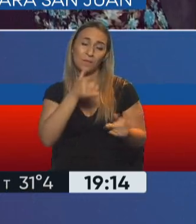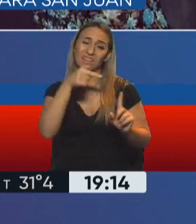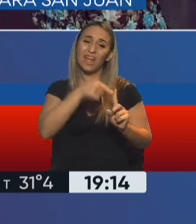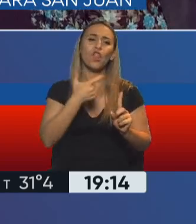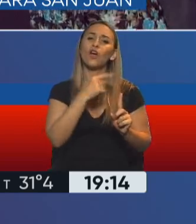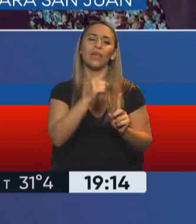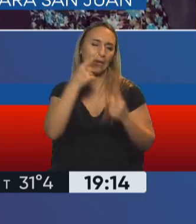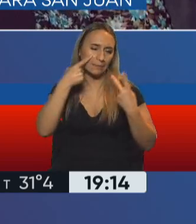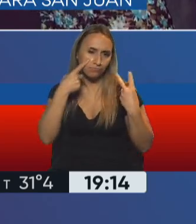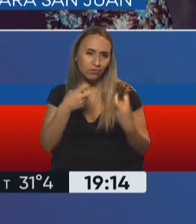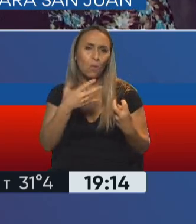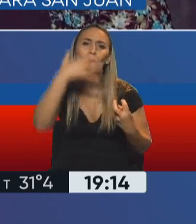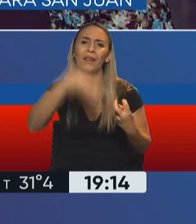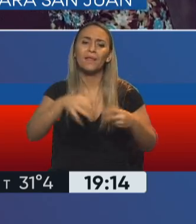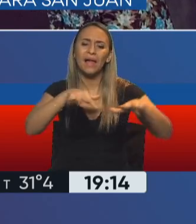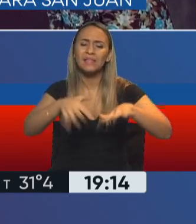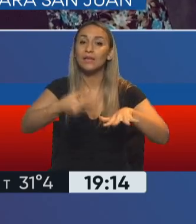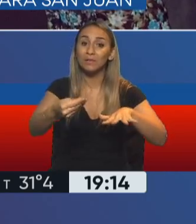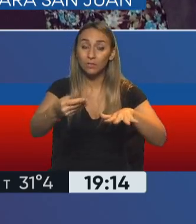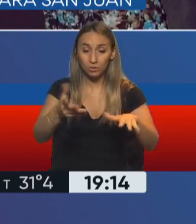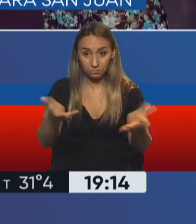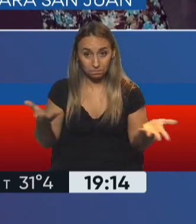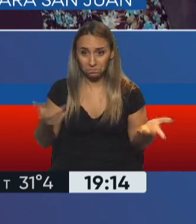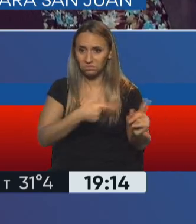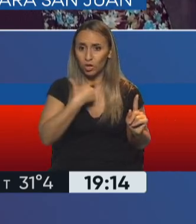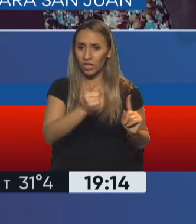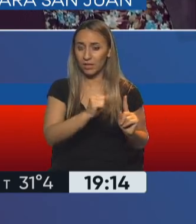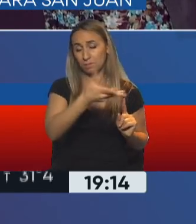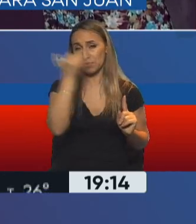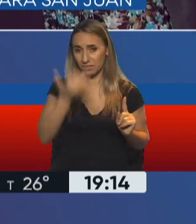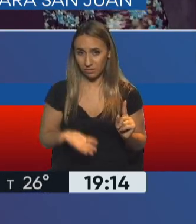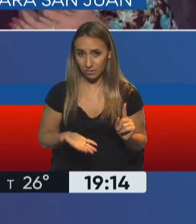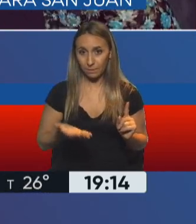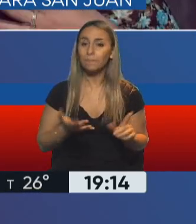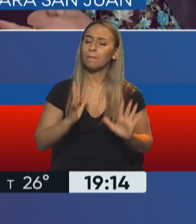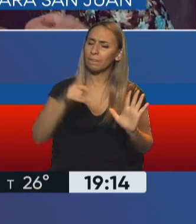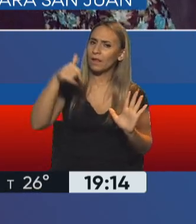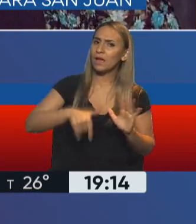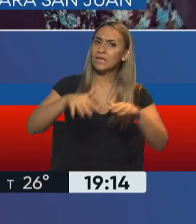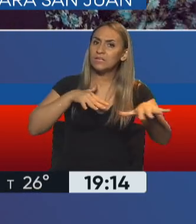Dicho esto, vamos a pasar a hacer un mea culpa, porque realmente acá hubo, sí o sí, alguien